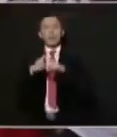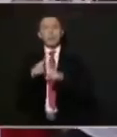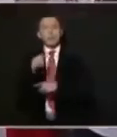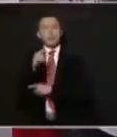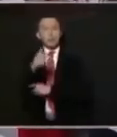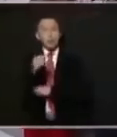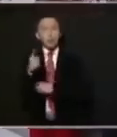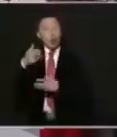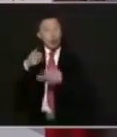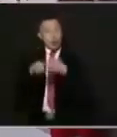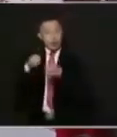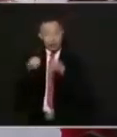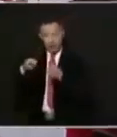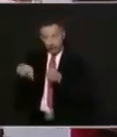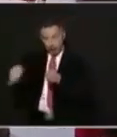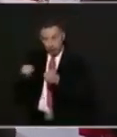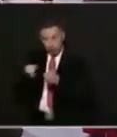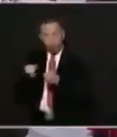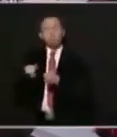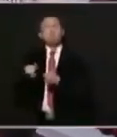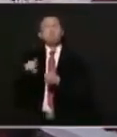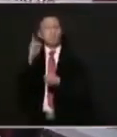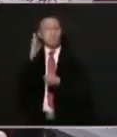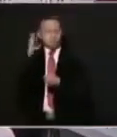a ellos se les comprará.